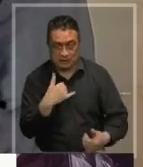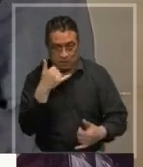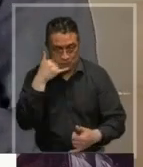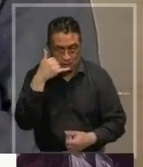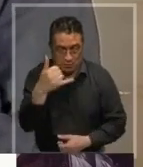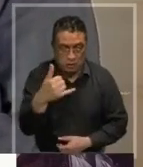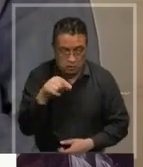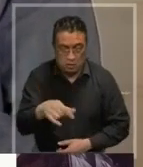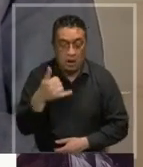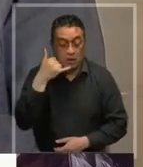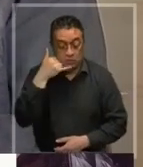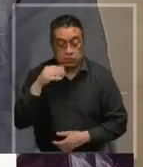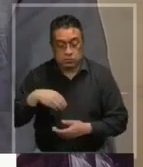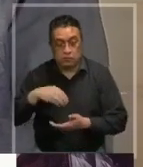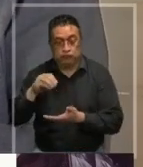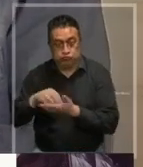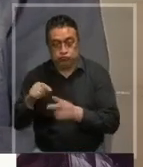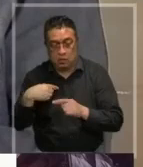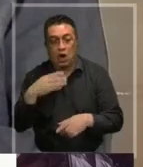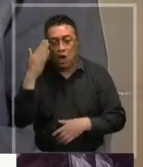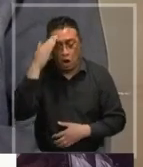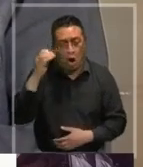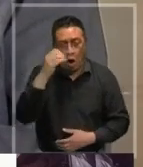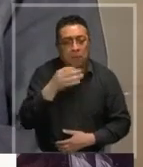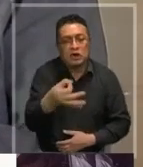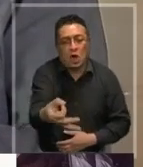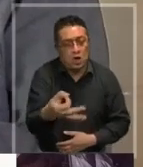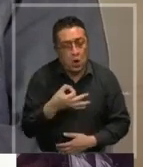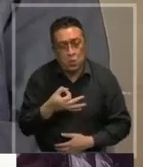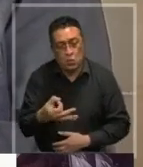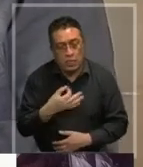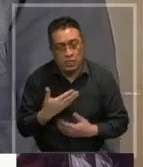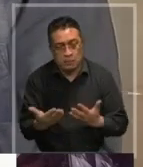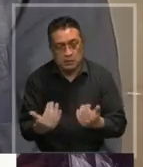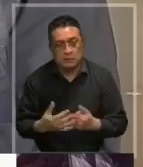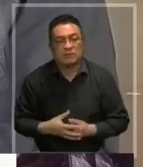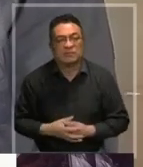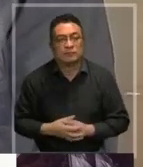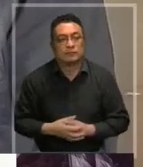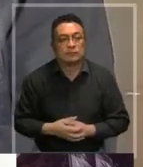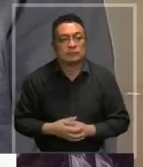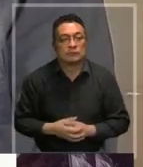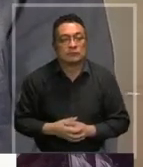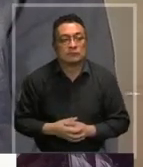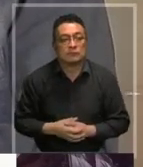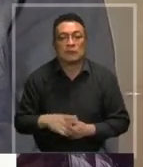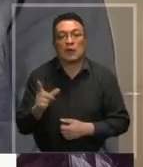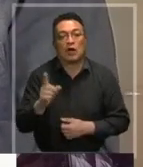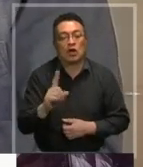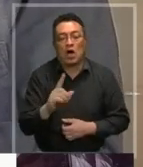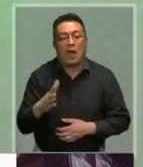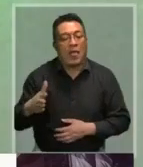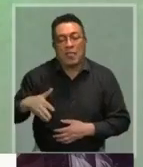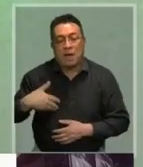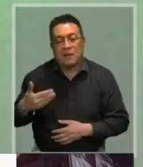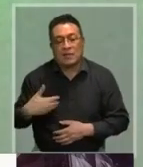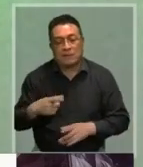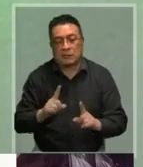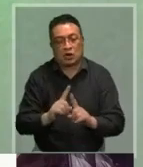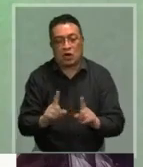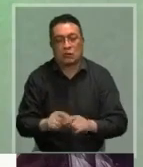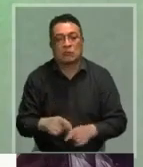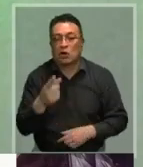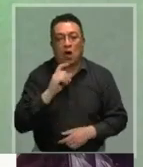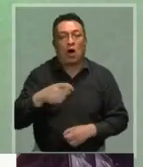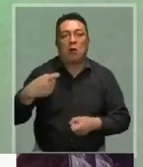registrando esta llamada para conocer su opinión no lamentablemente no pese a